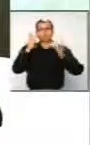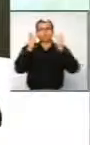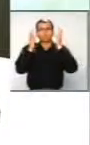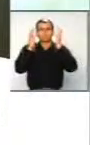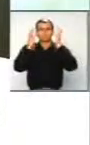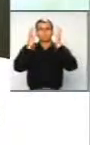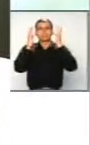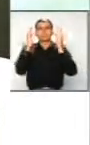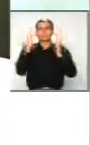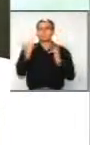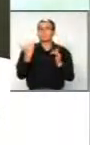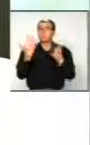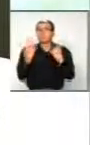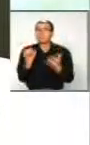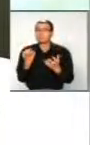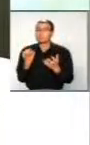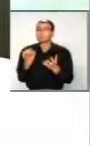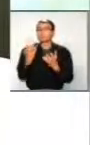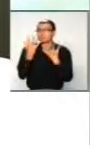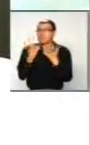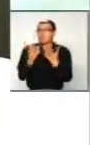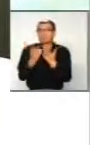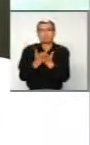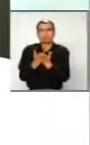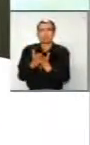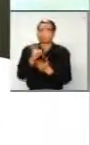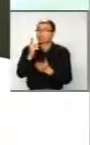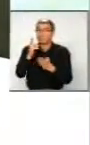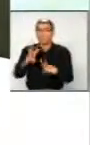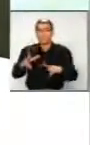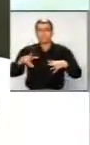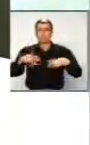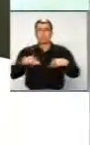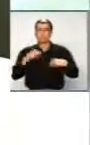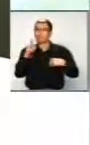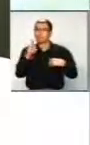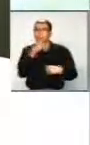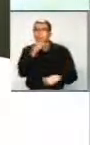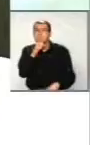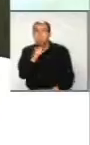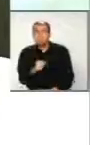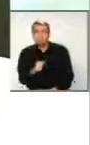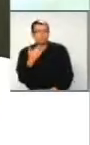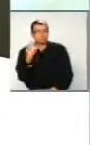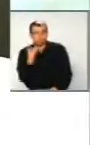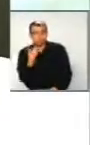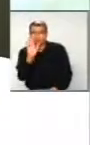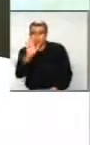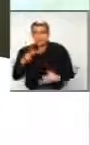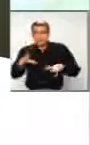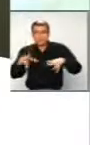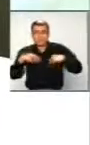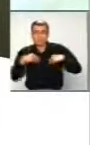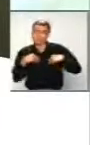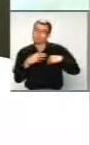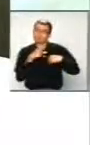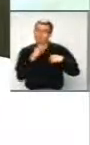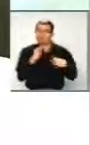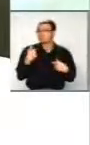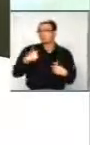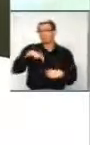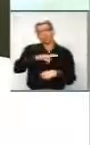han podido aceptar y aceptarse que somos producto del tiempo y que el tiempo va siendo una